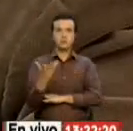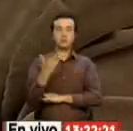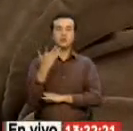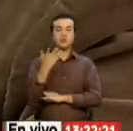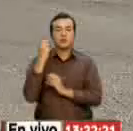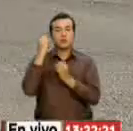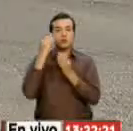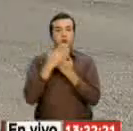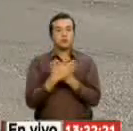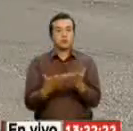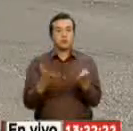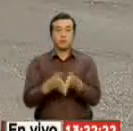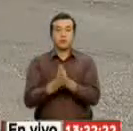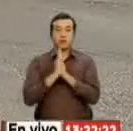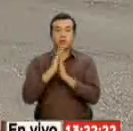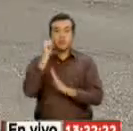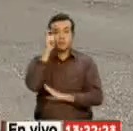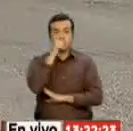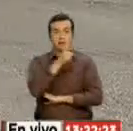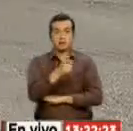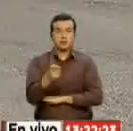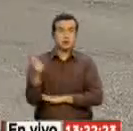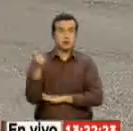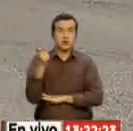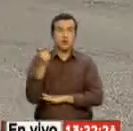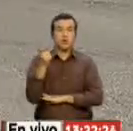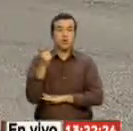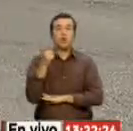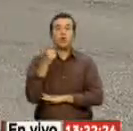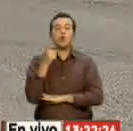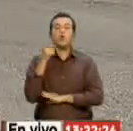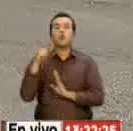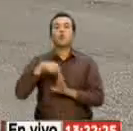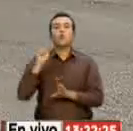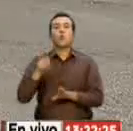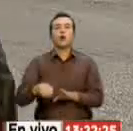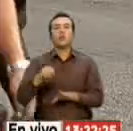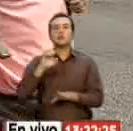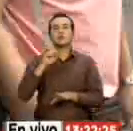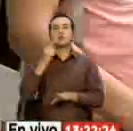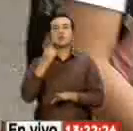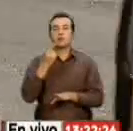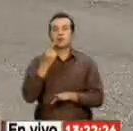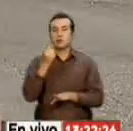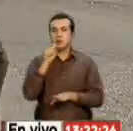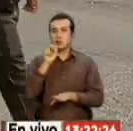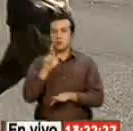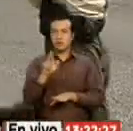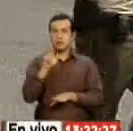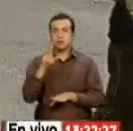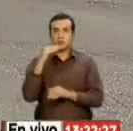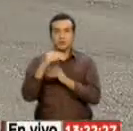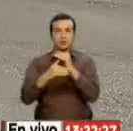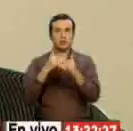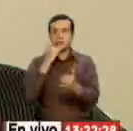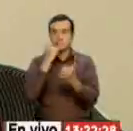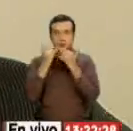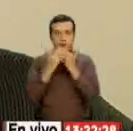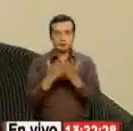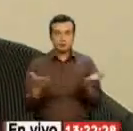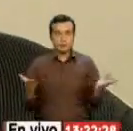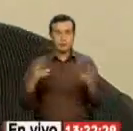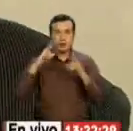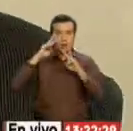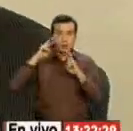dicha información y por pedido del fiscal general, el juez Edgar Flores pidió se abra una investigación por presunto fraude procesal.